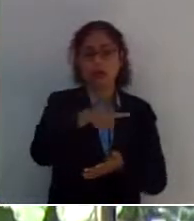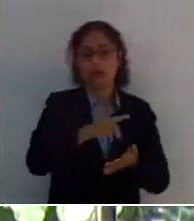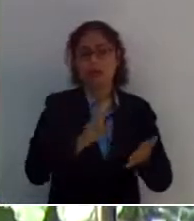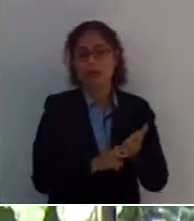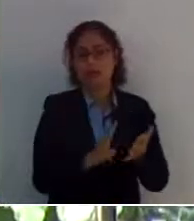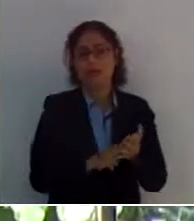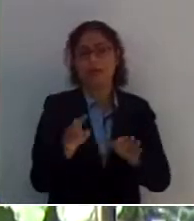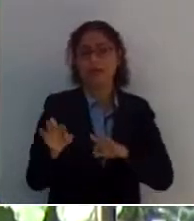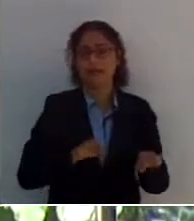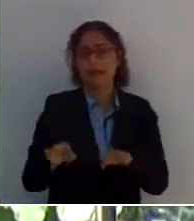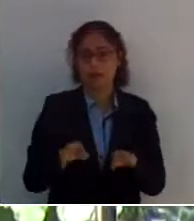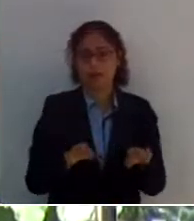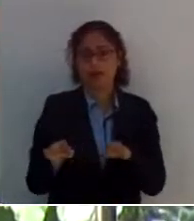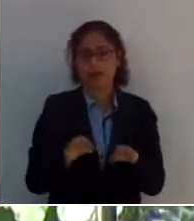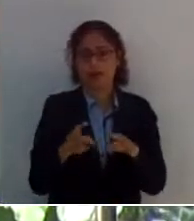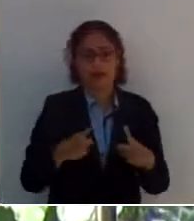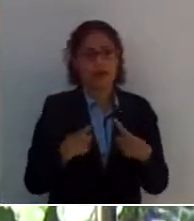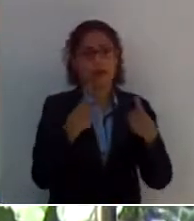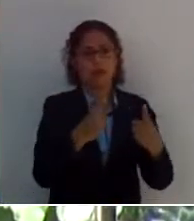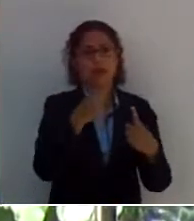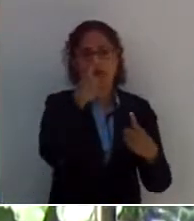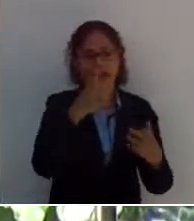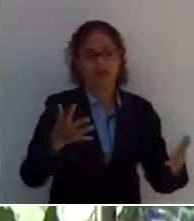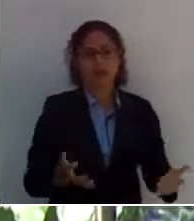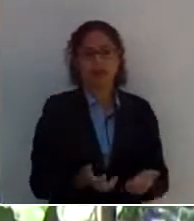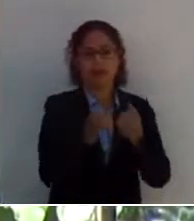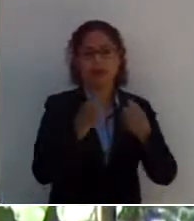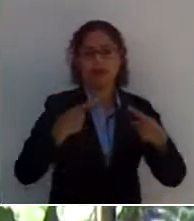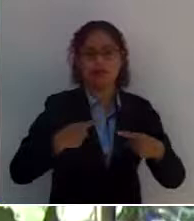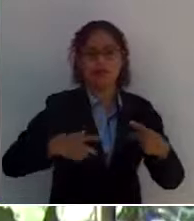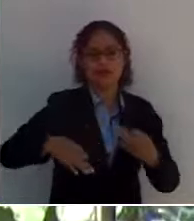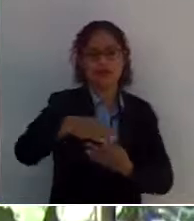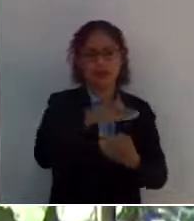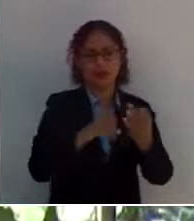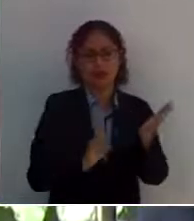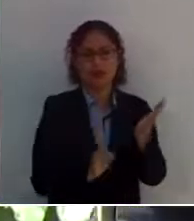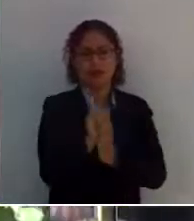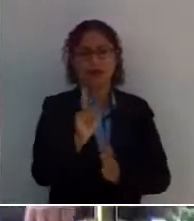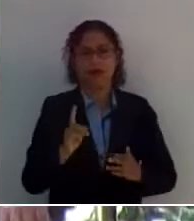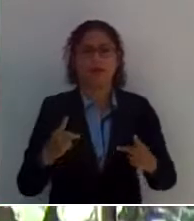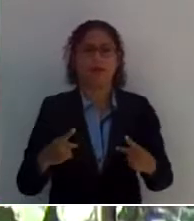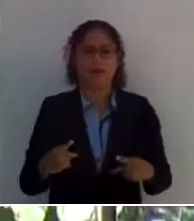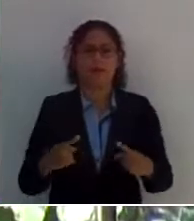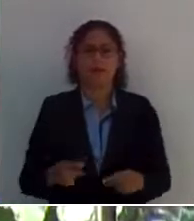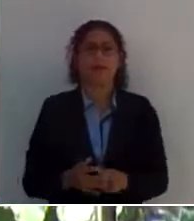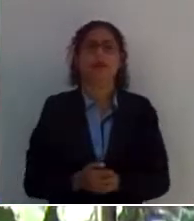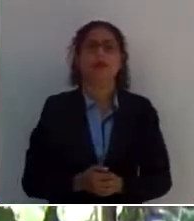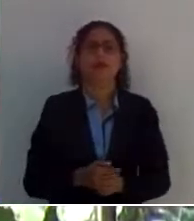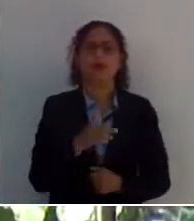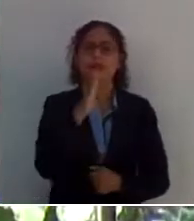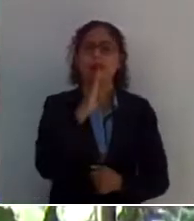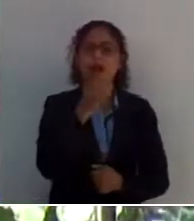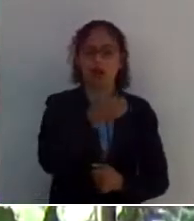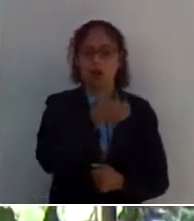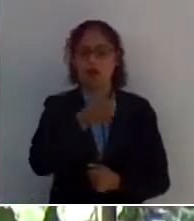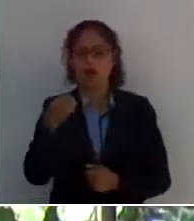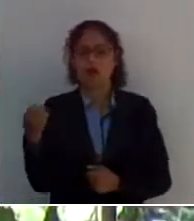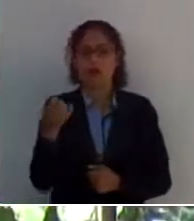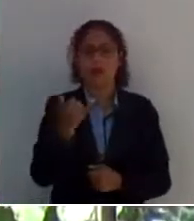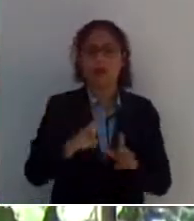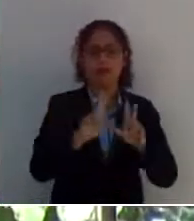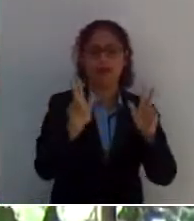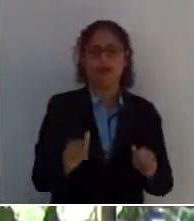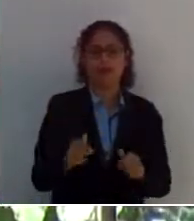servicio que han brindado para salvaguardar la libertad y los derechos de las personas, preservar el orden y la